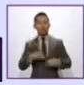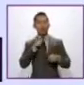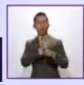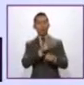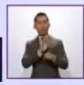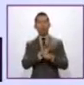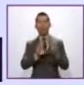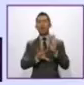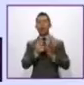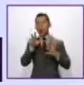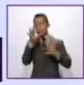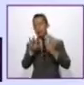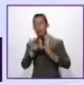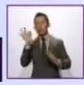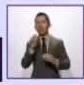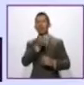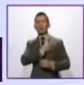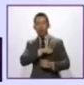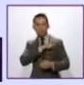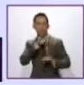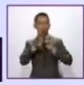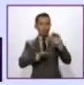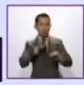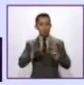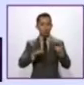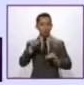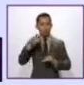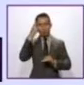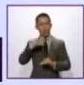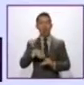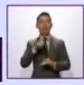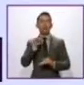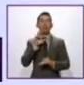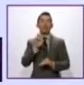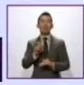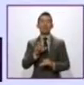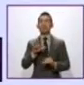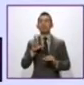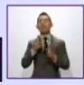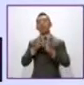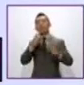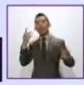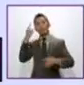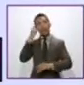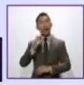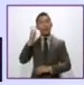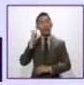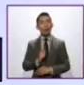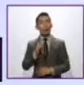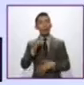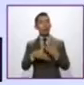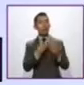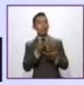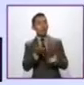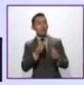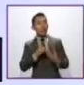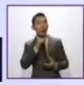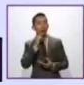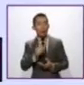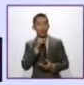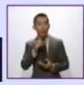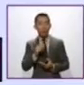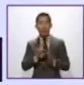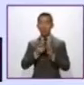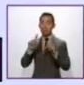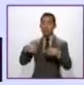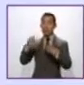salud, para que no tengan que hacer colas para una atención médica que no recibirán. Y si la reciben, es